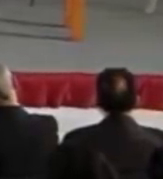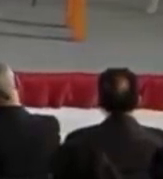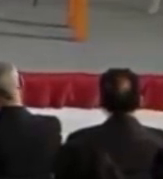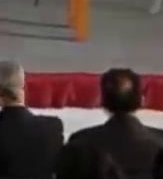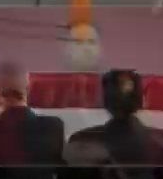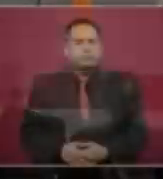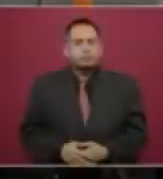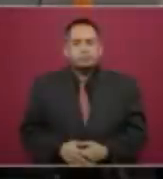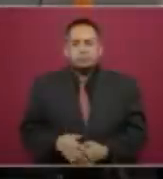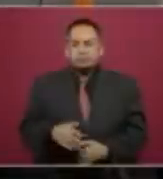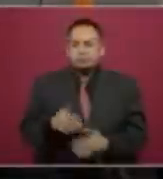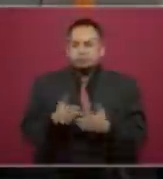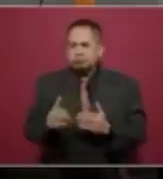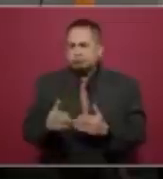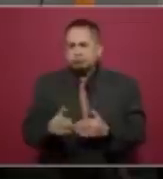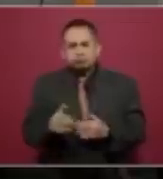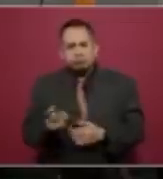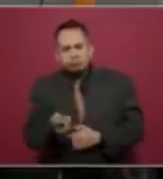abrimos, si les parece.